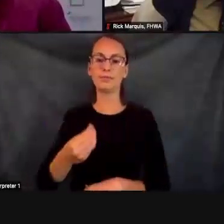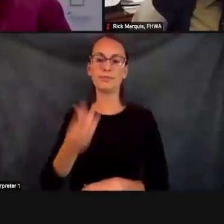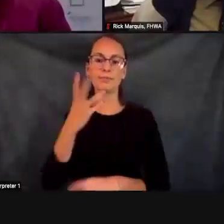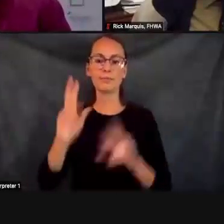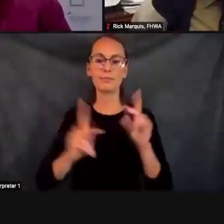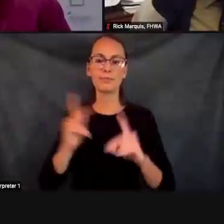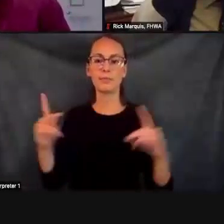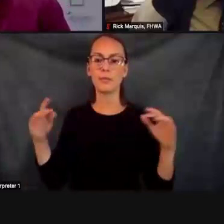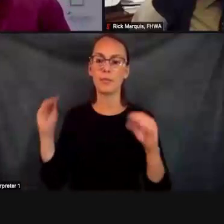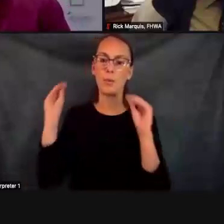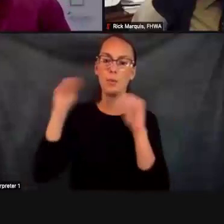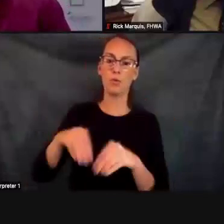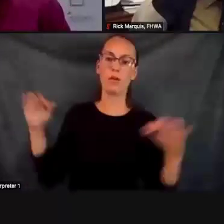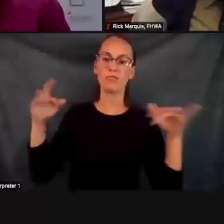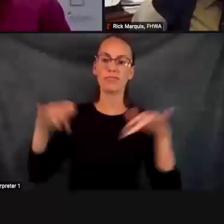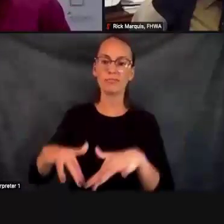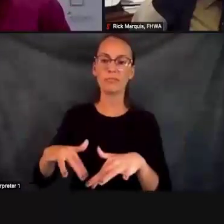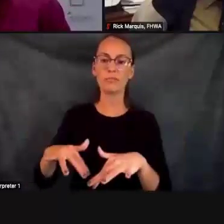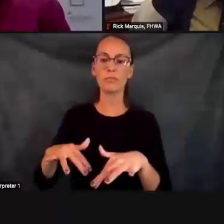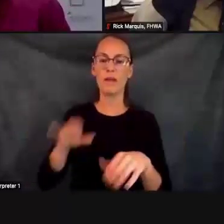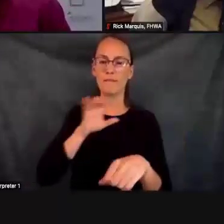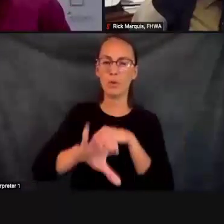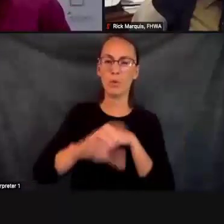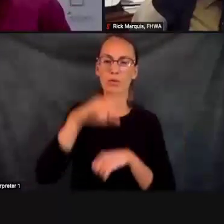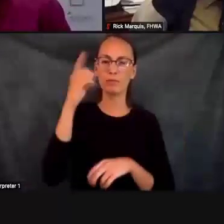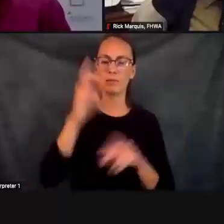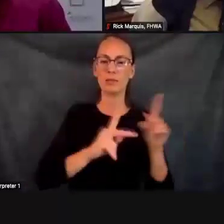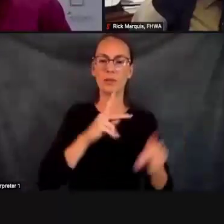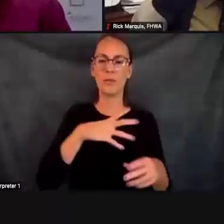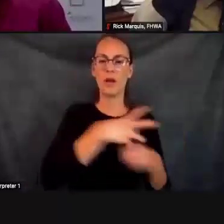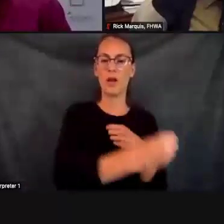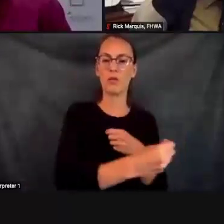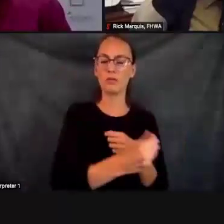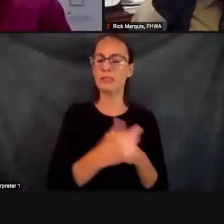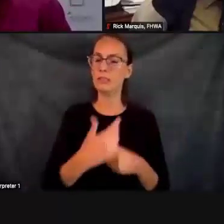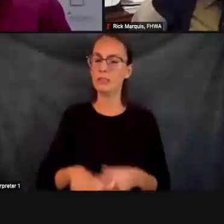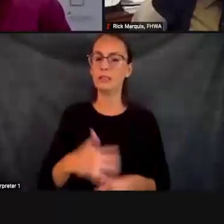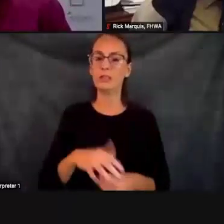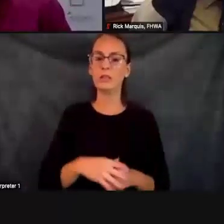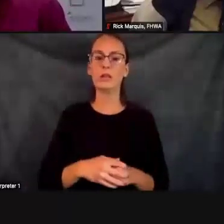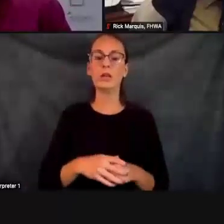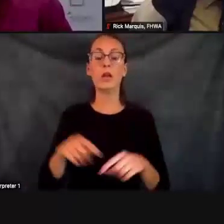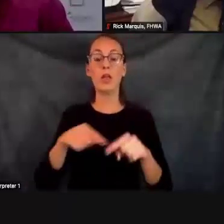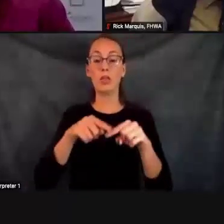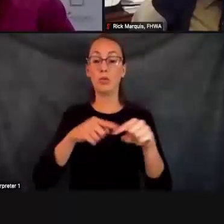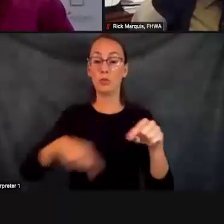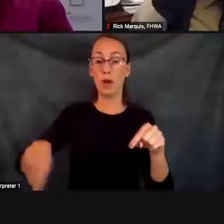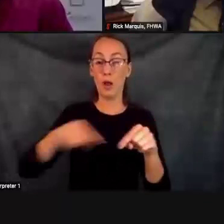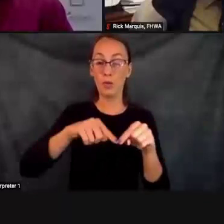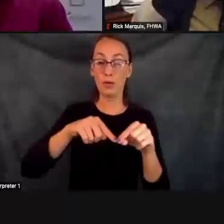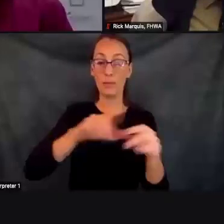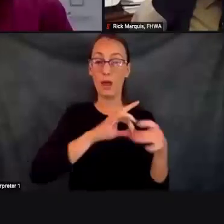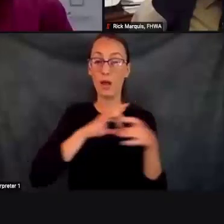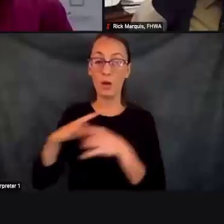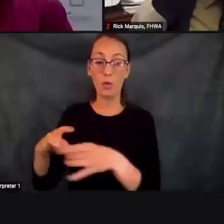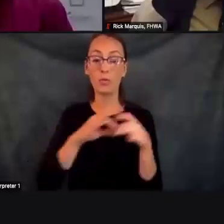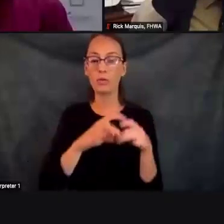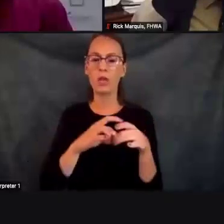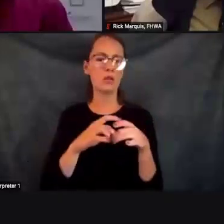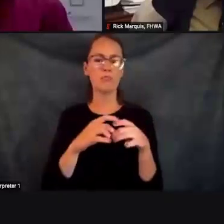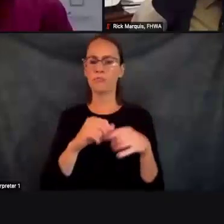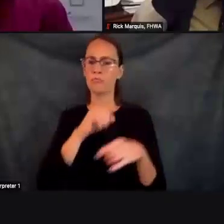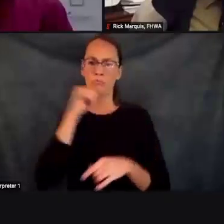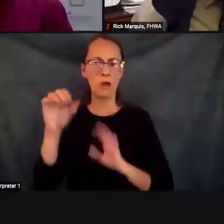el tejido comunitario que es bien necesario. Además, la rotonda es